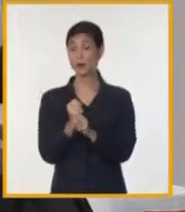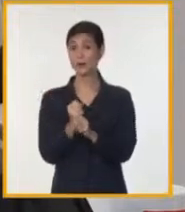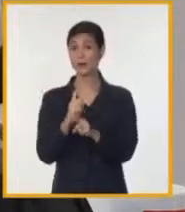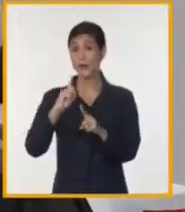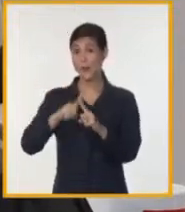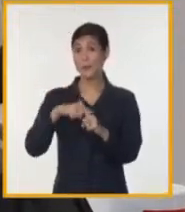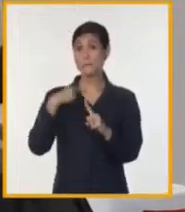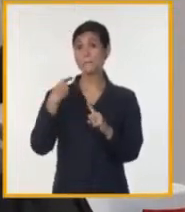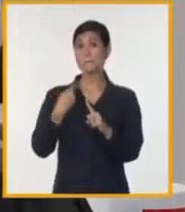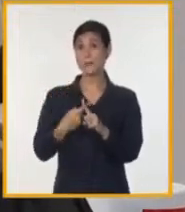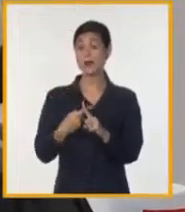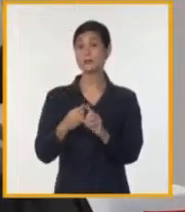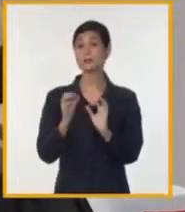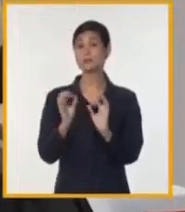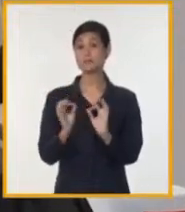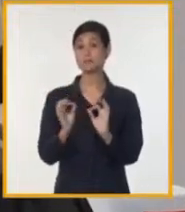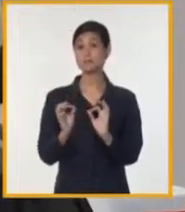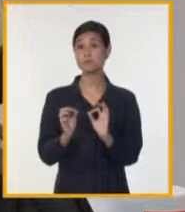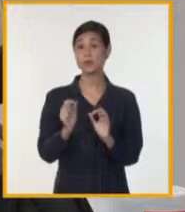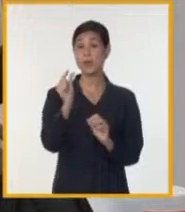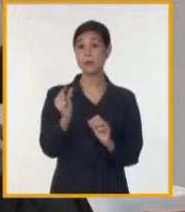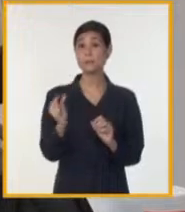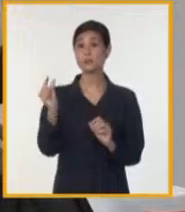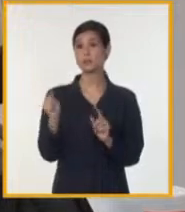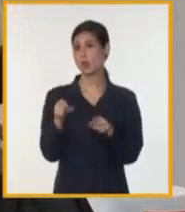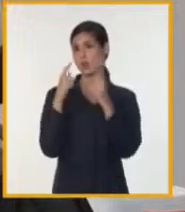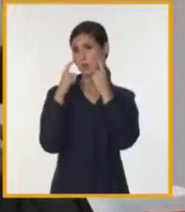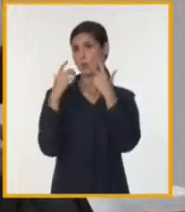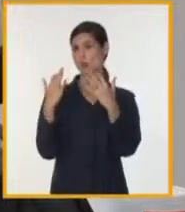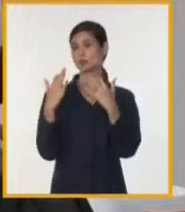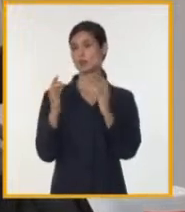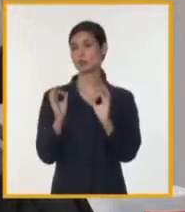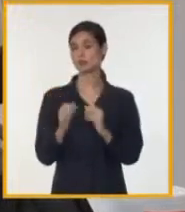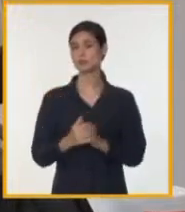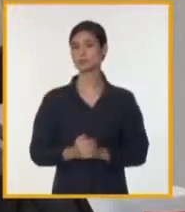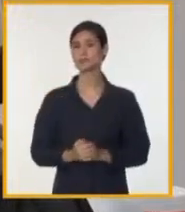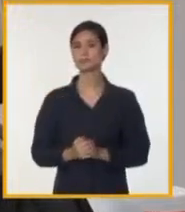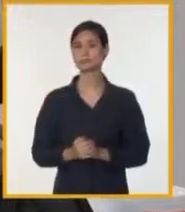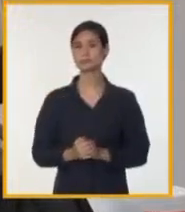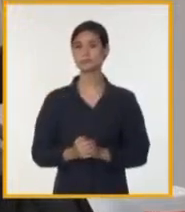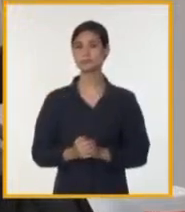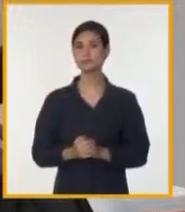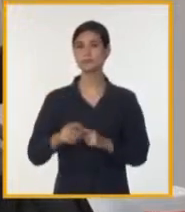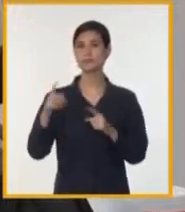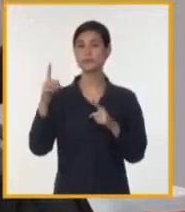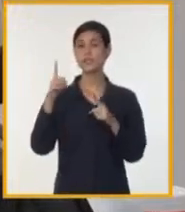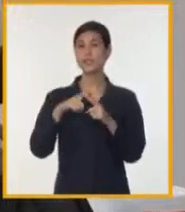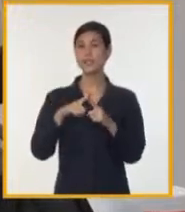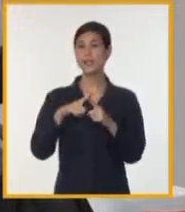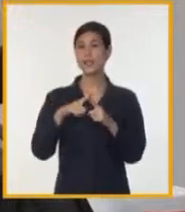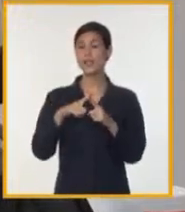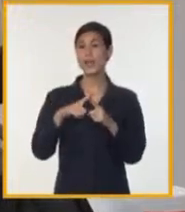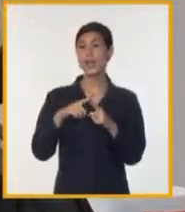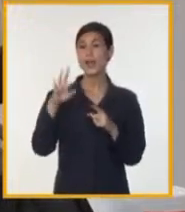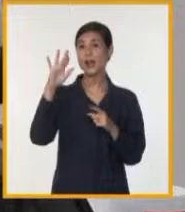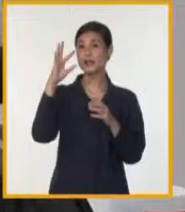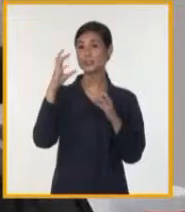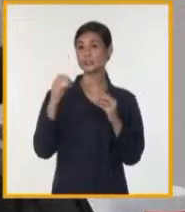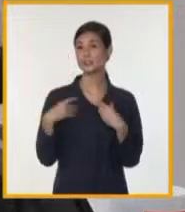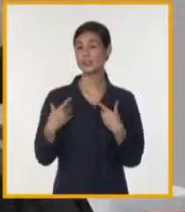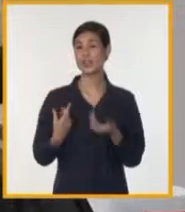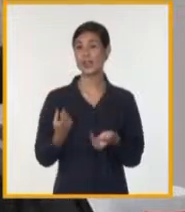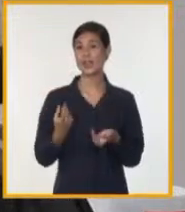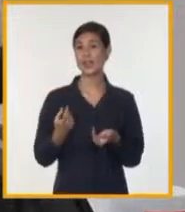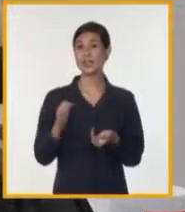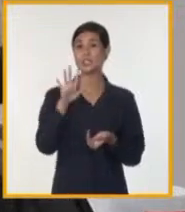el factor clave que mueve la producción de la empresa. El total de trabajadores tiene un promedio de edad de 52 años. Sin embargo, los